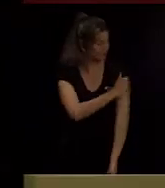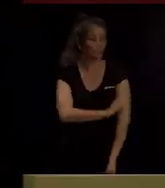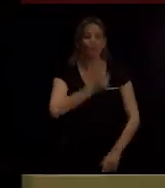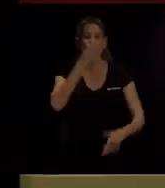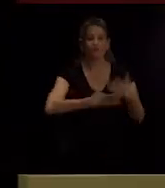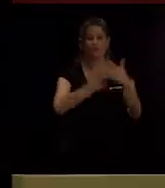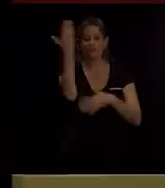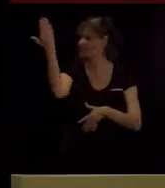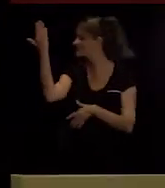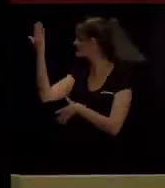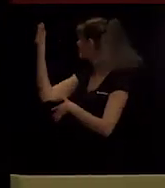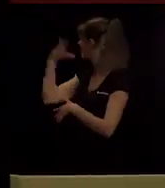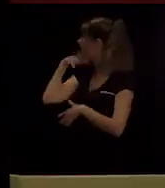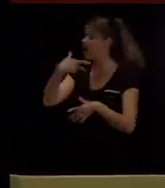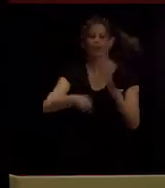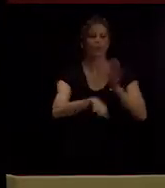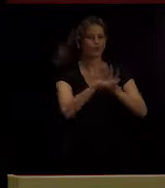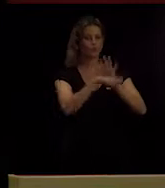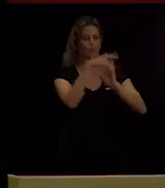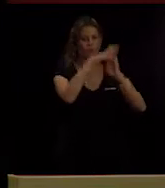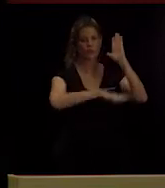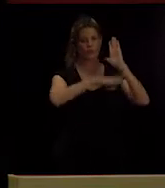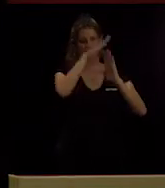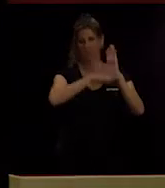Buenos días. Vamos a continuar con la programación